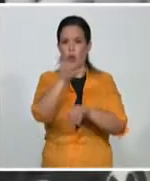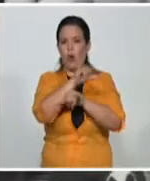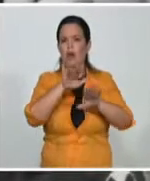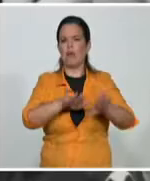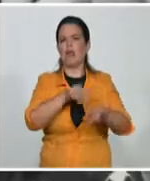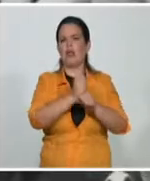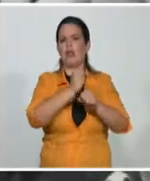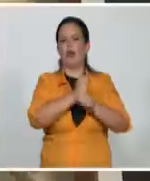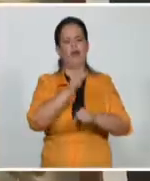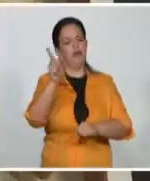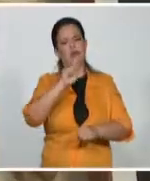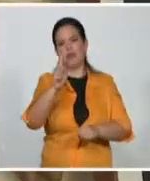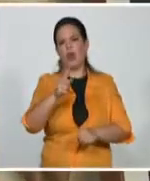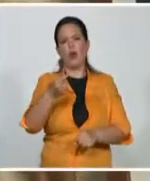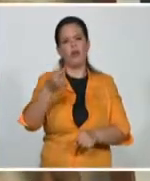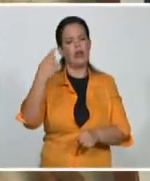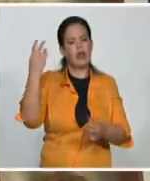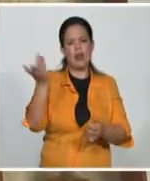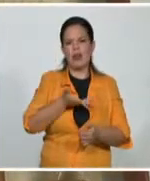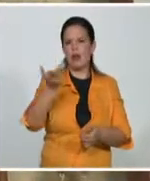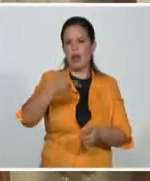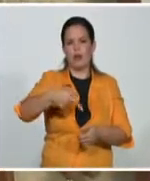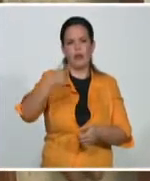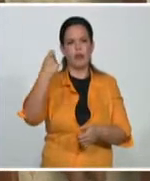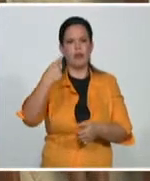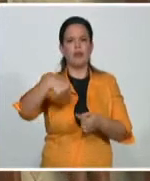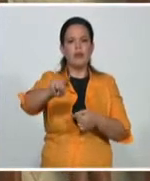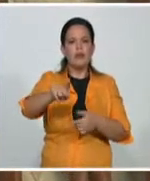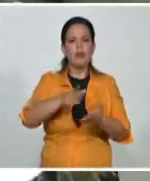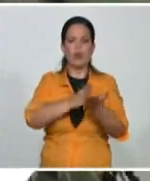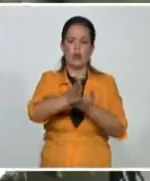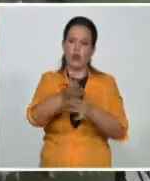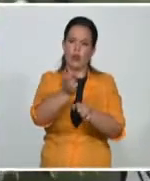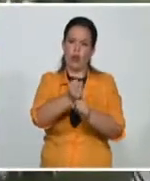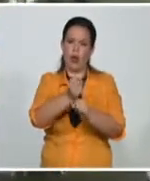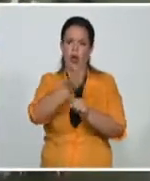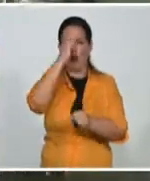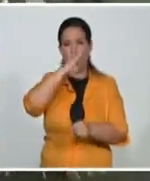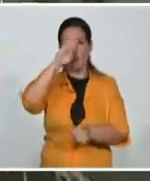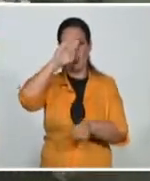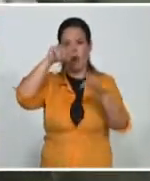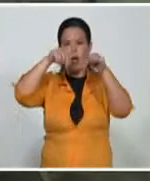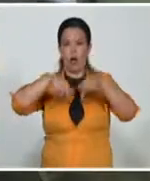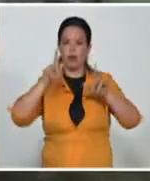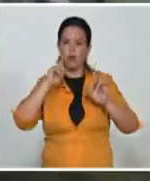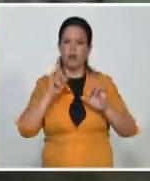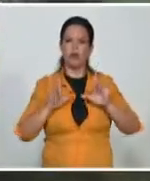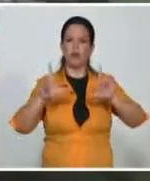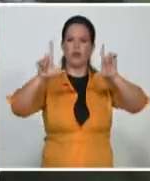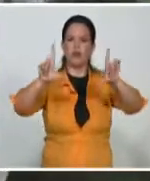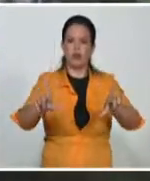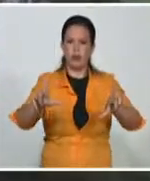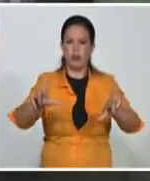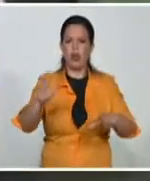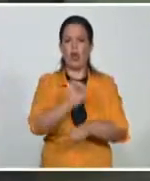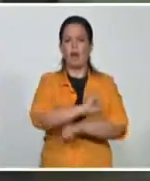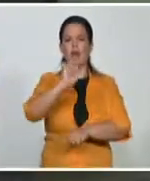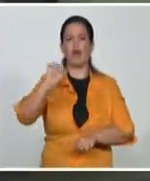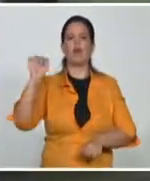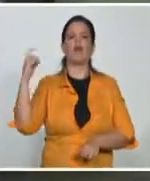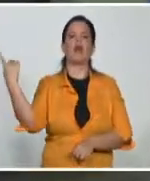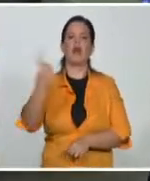otra vez con una nueva manera de ver el mundo. Cuba arribó a este día con la entrega ayer del Premio Nacional de Teatro